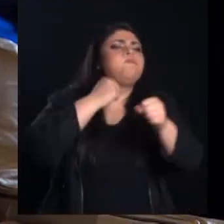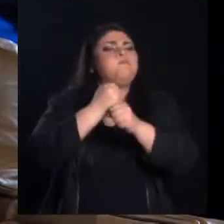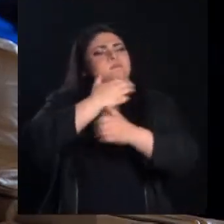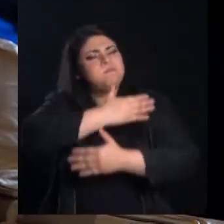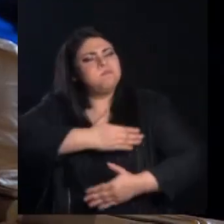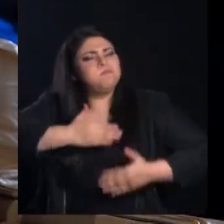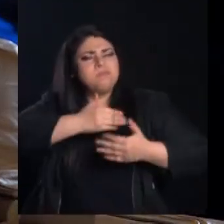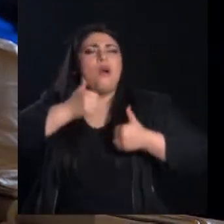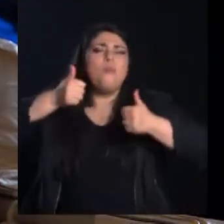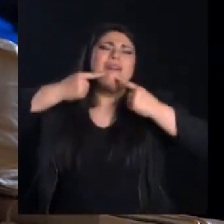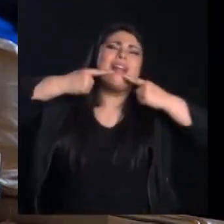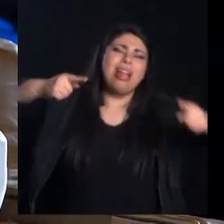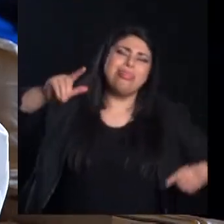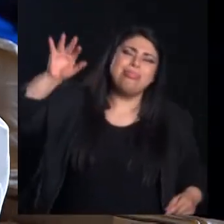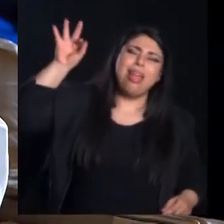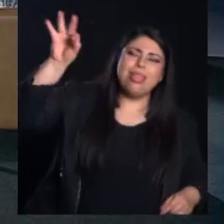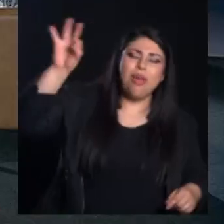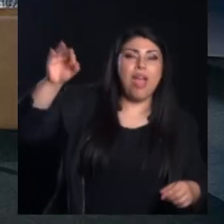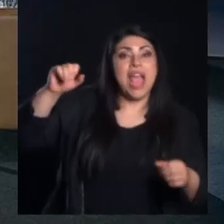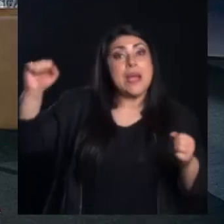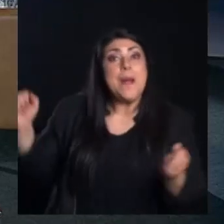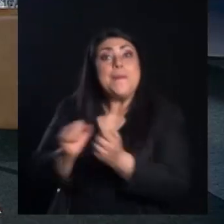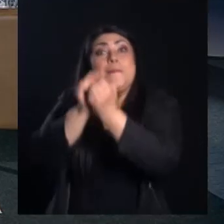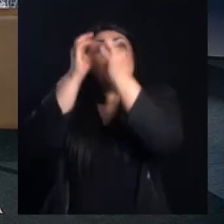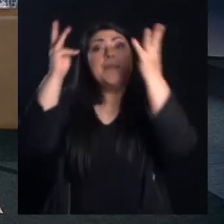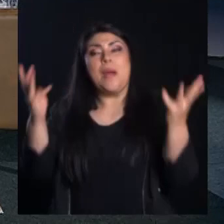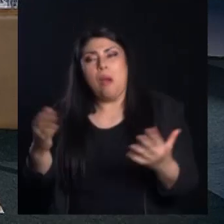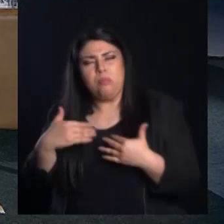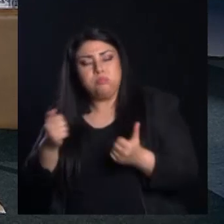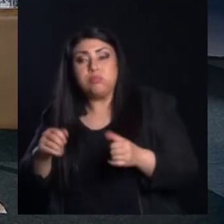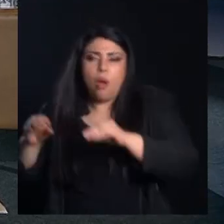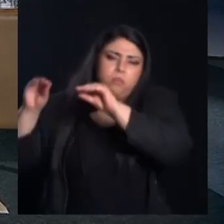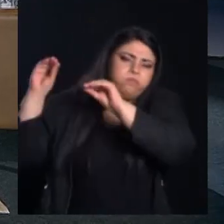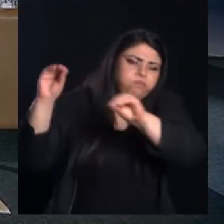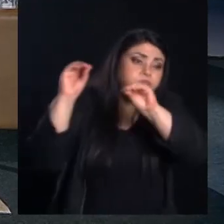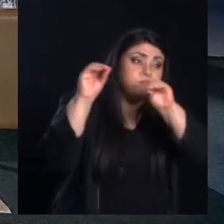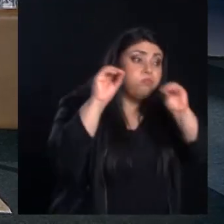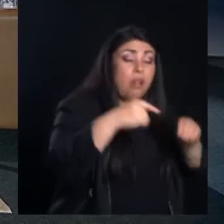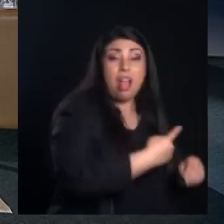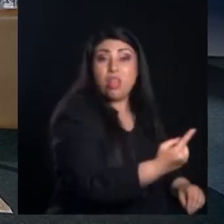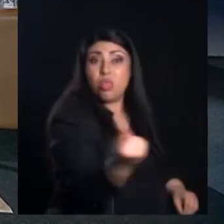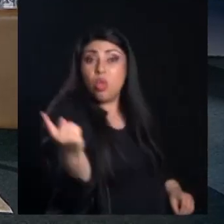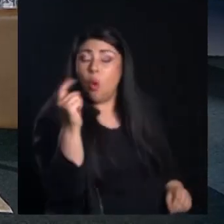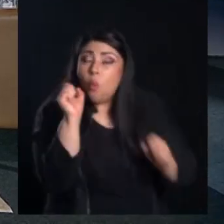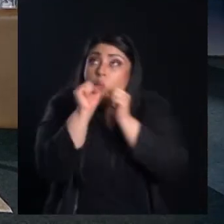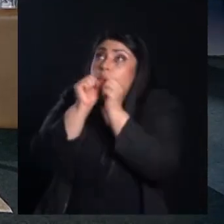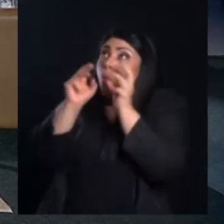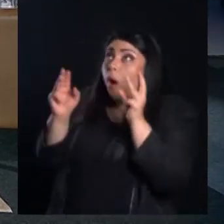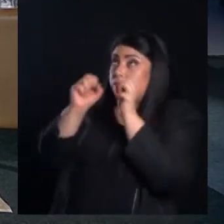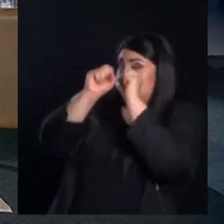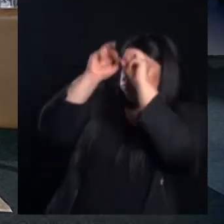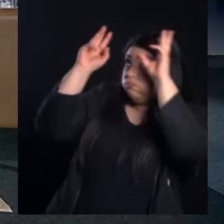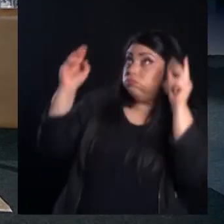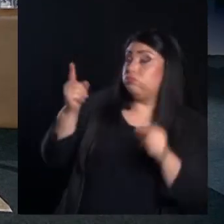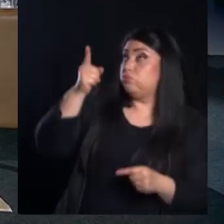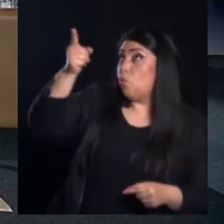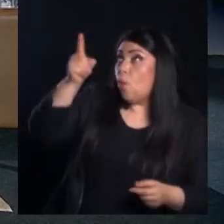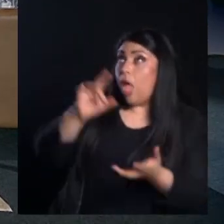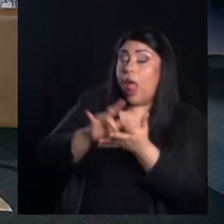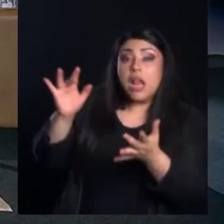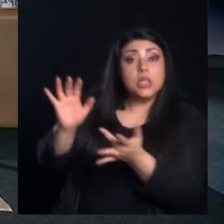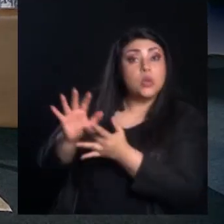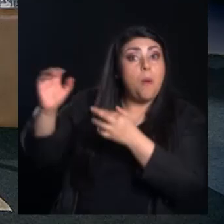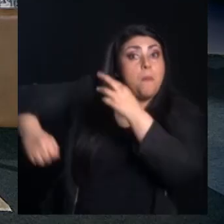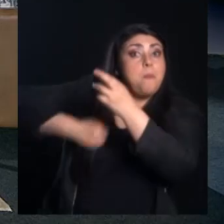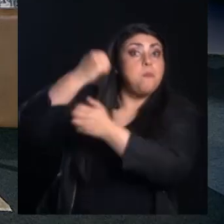llevaba las buenas nuevas le enseñaba a la gente se maravillaban de su doctrina y va acompañada de poder y